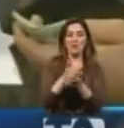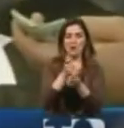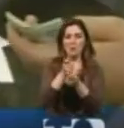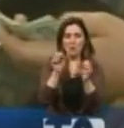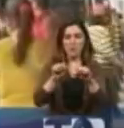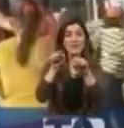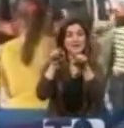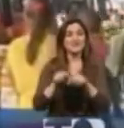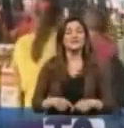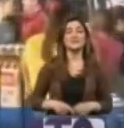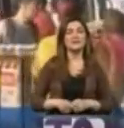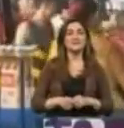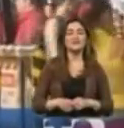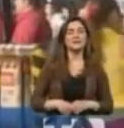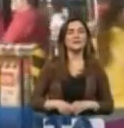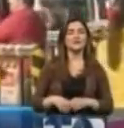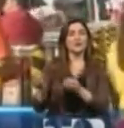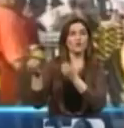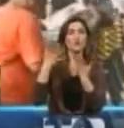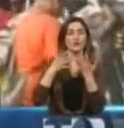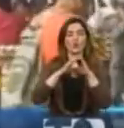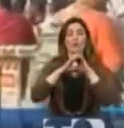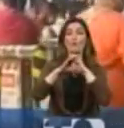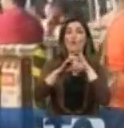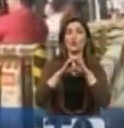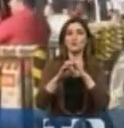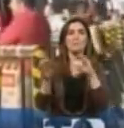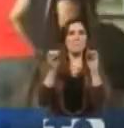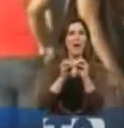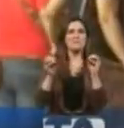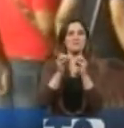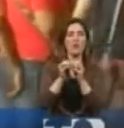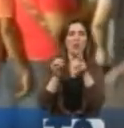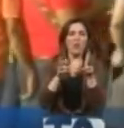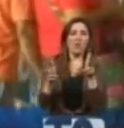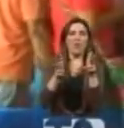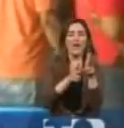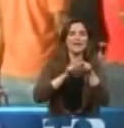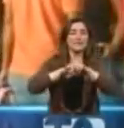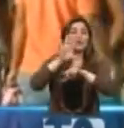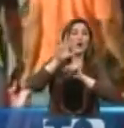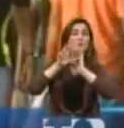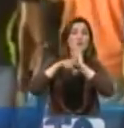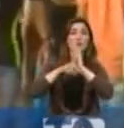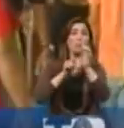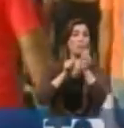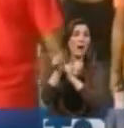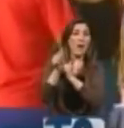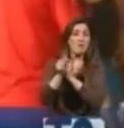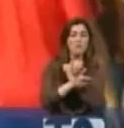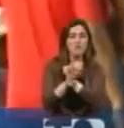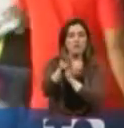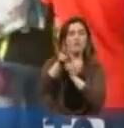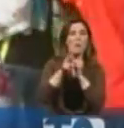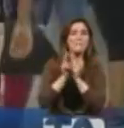en la terminal. También nos han informado que las frecuencias de buses han aumentado y que cada 5 minutos salen buses principalmente para